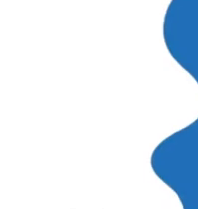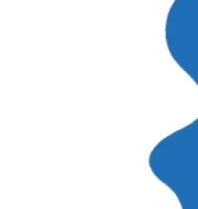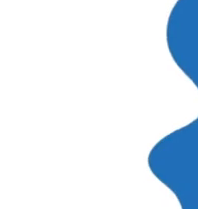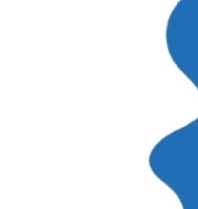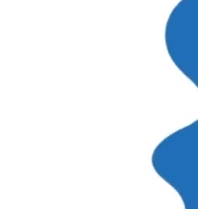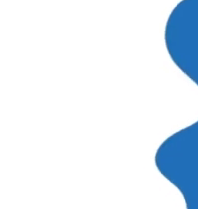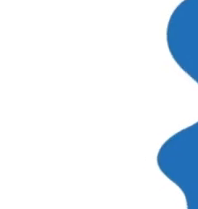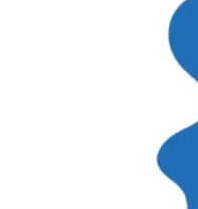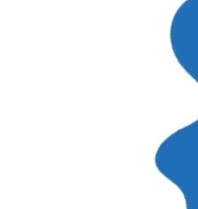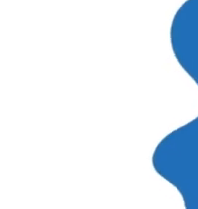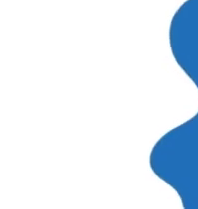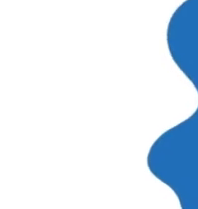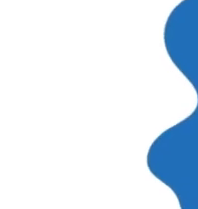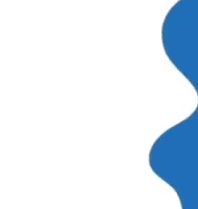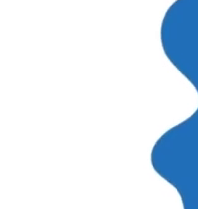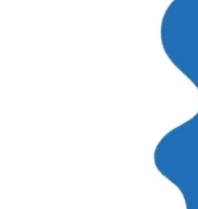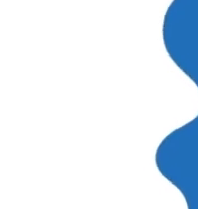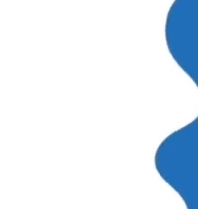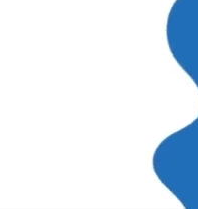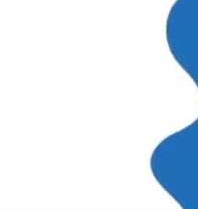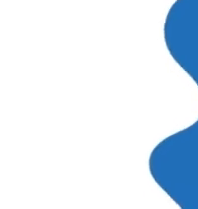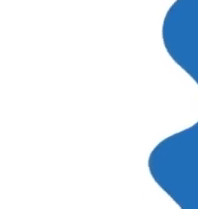punto gob.mx